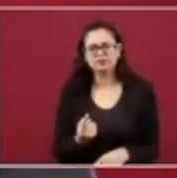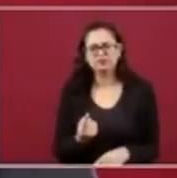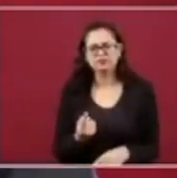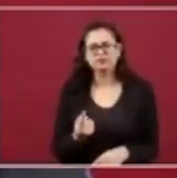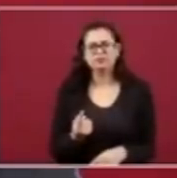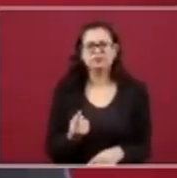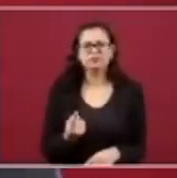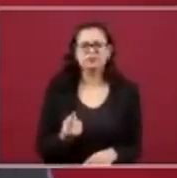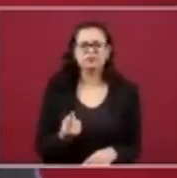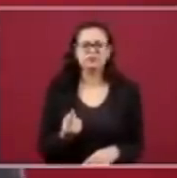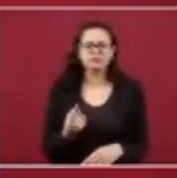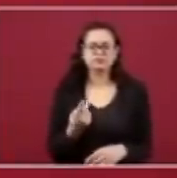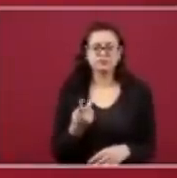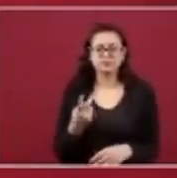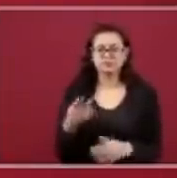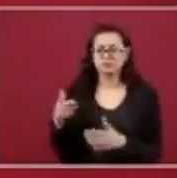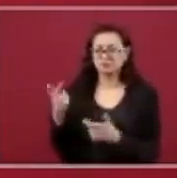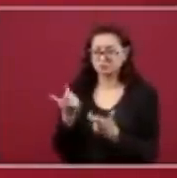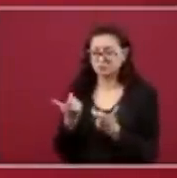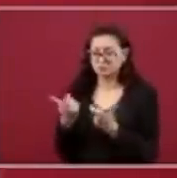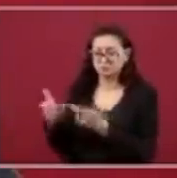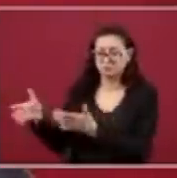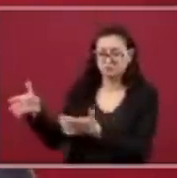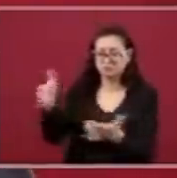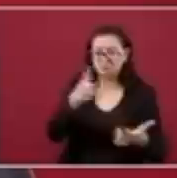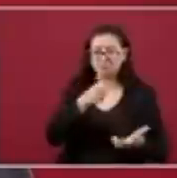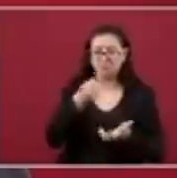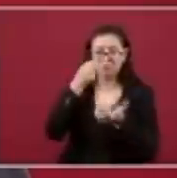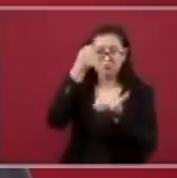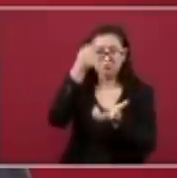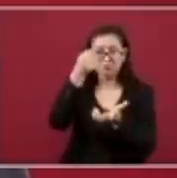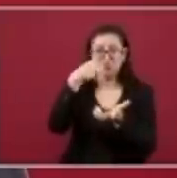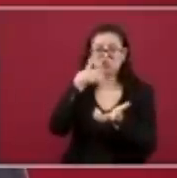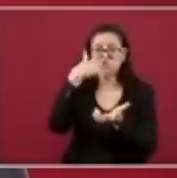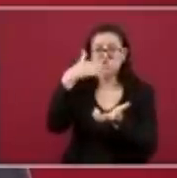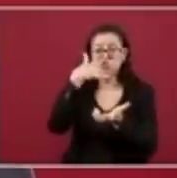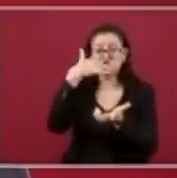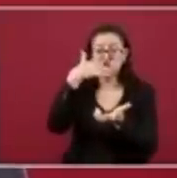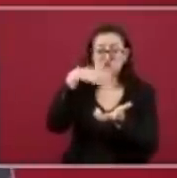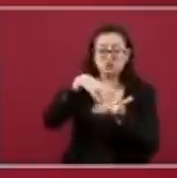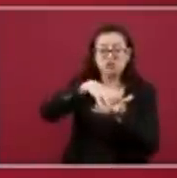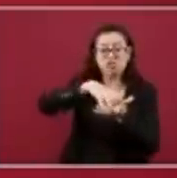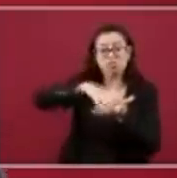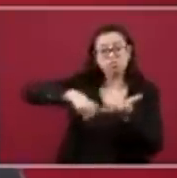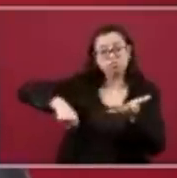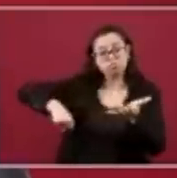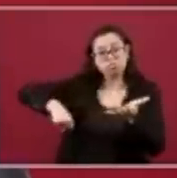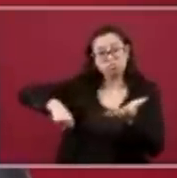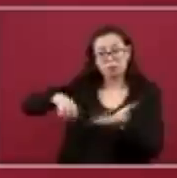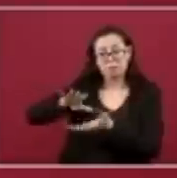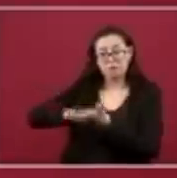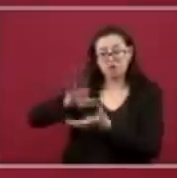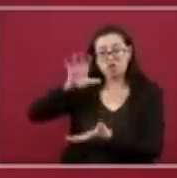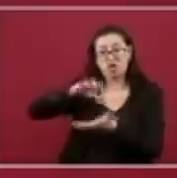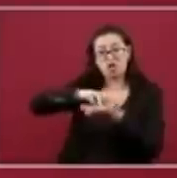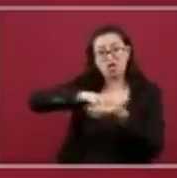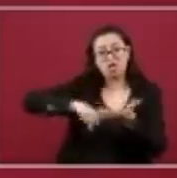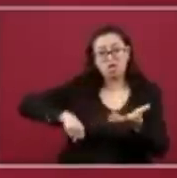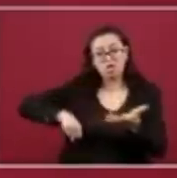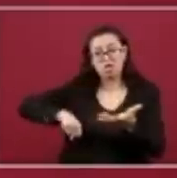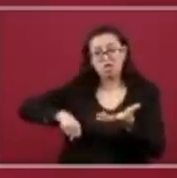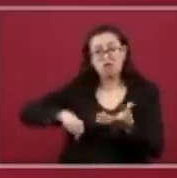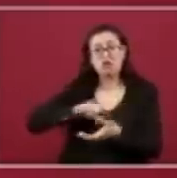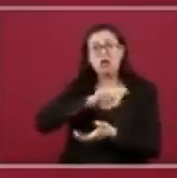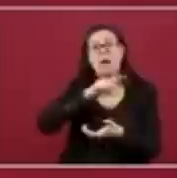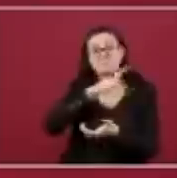esa inversión pública se convierte en corrupción en su mayor parte, y además se hacen